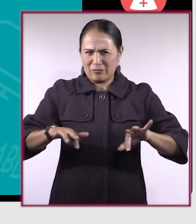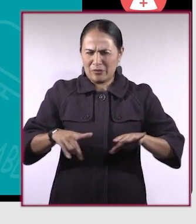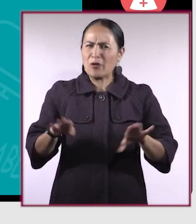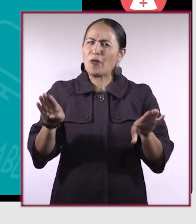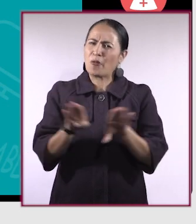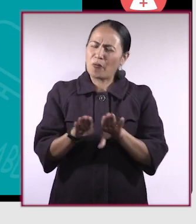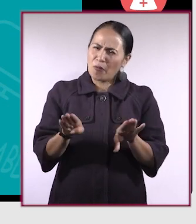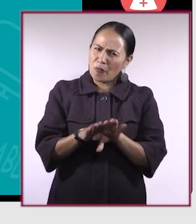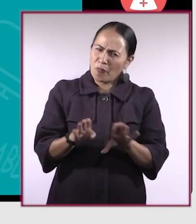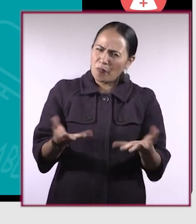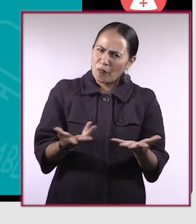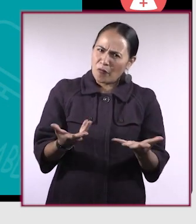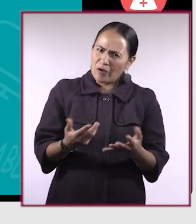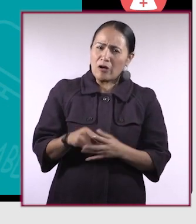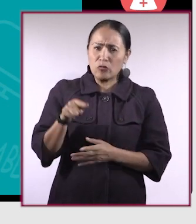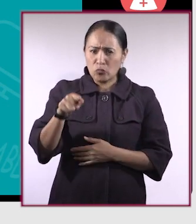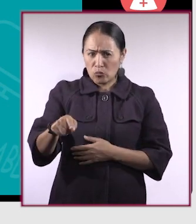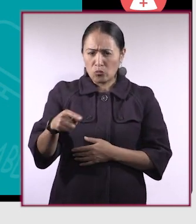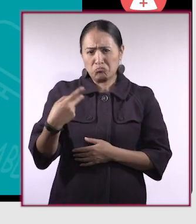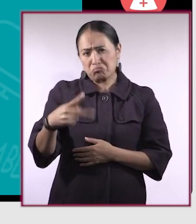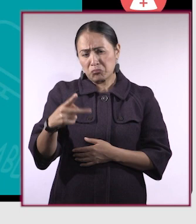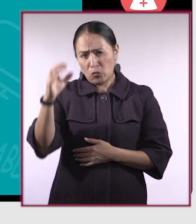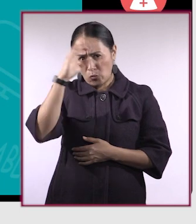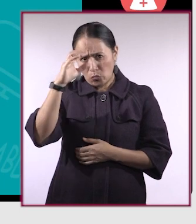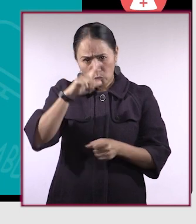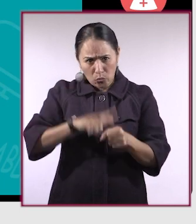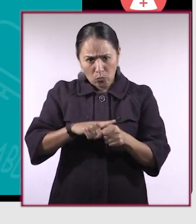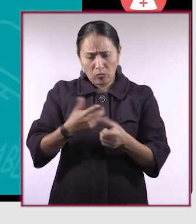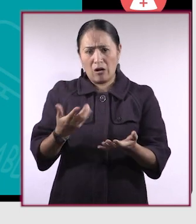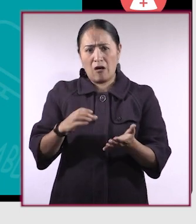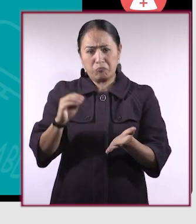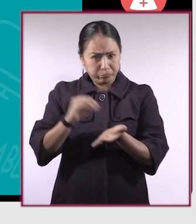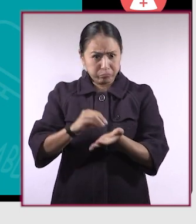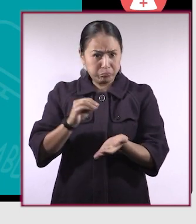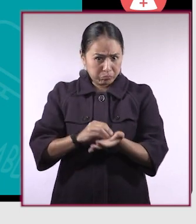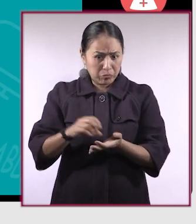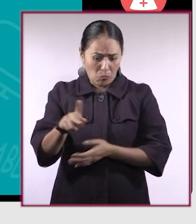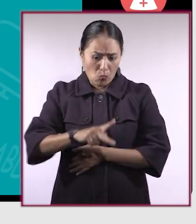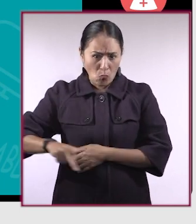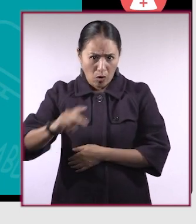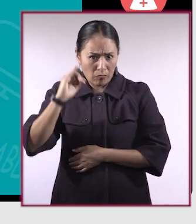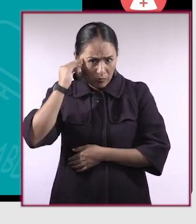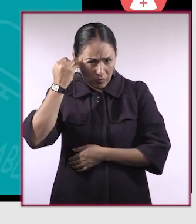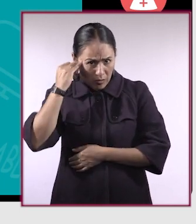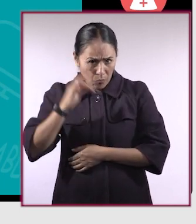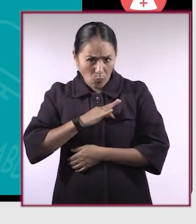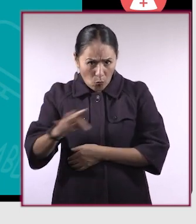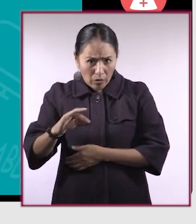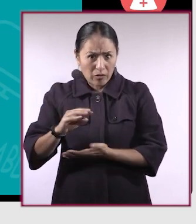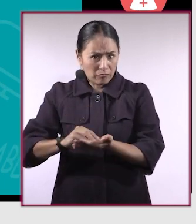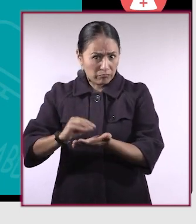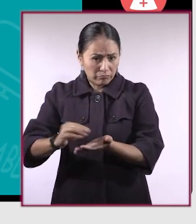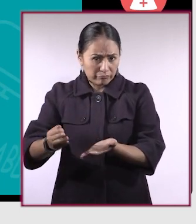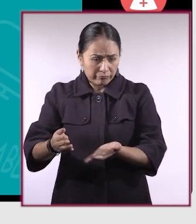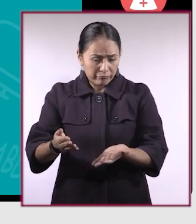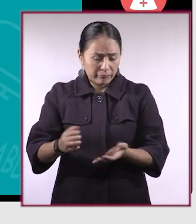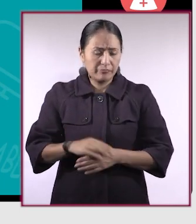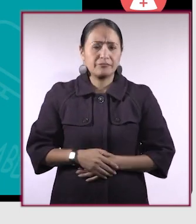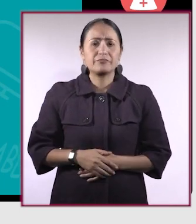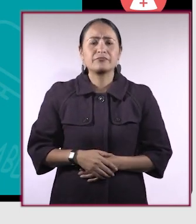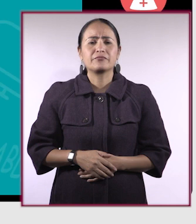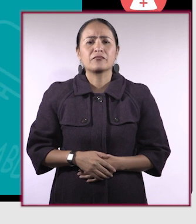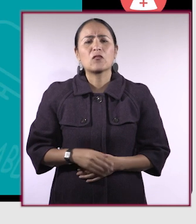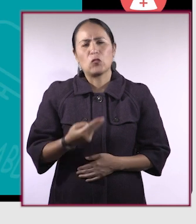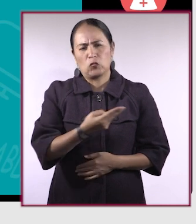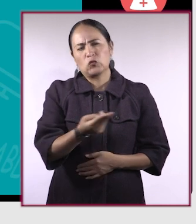este hecho puede ayudar a la preservación de la cultura de un pueblo originario. Como seguramente